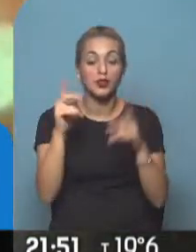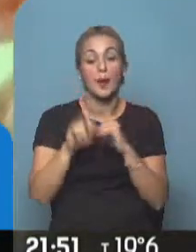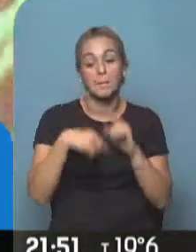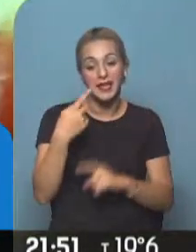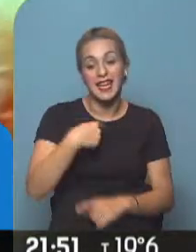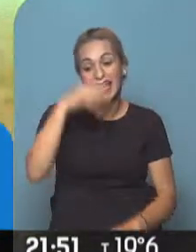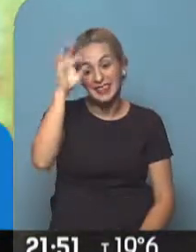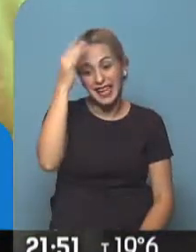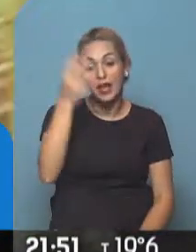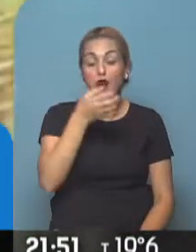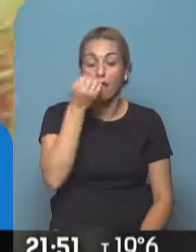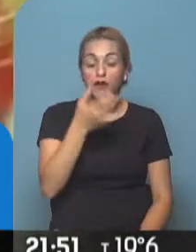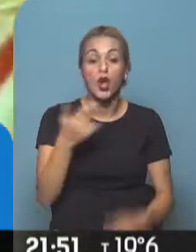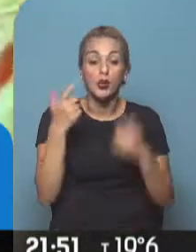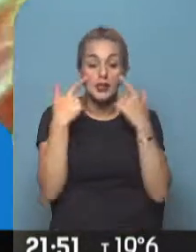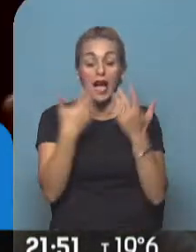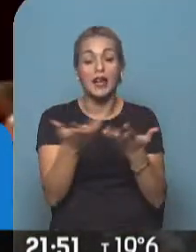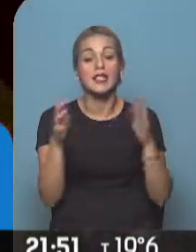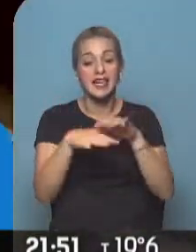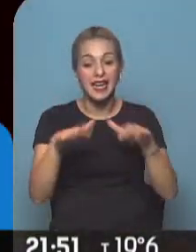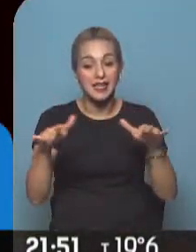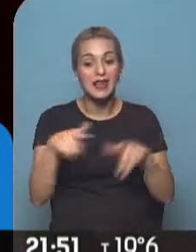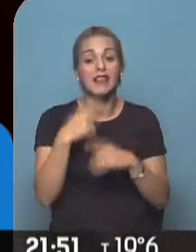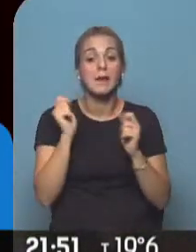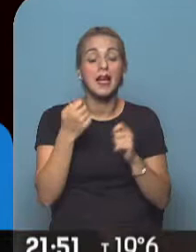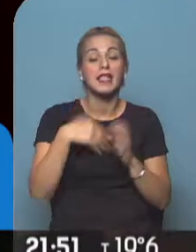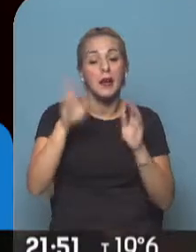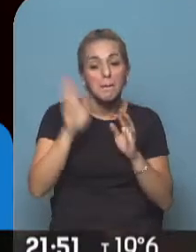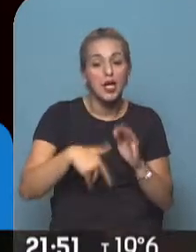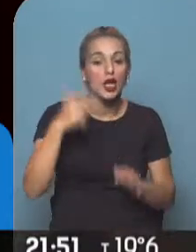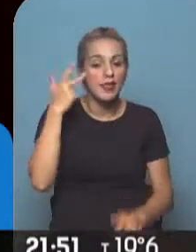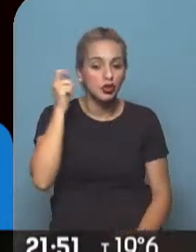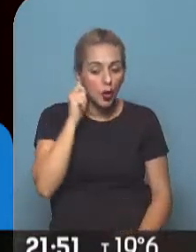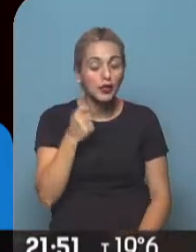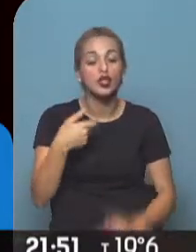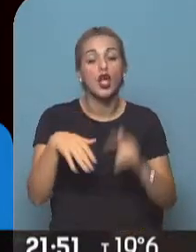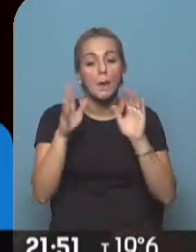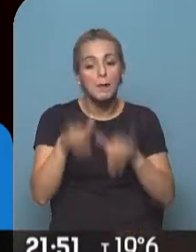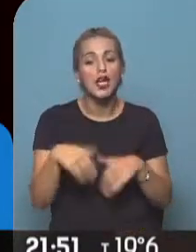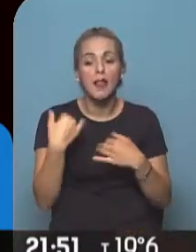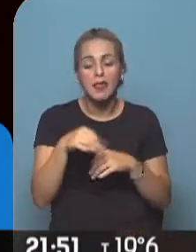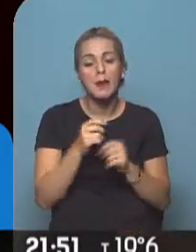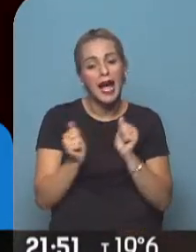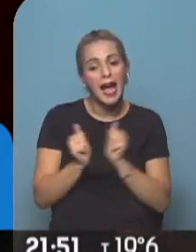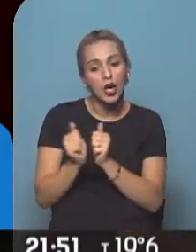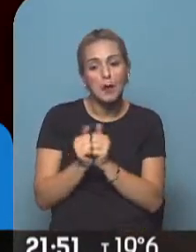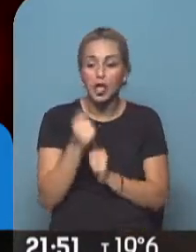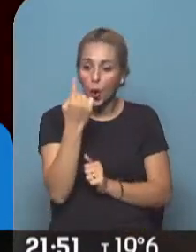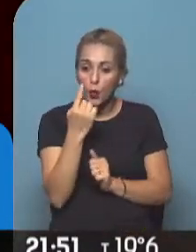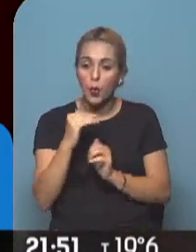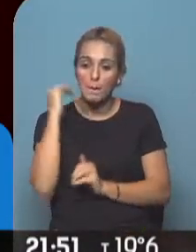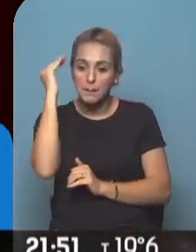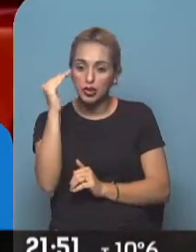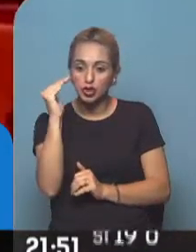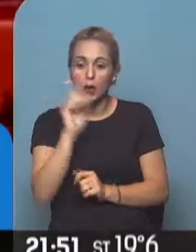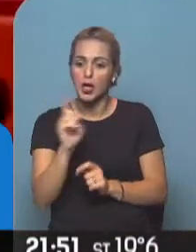Flores se hará un recital solo para menores de 18 años. Los menores de 18 años tienen que ir acompañados por un mayor, pero no